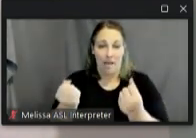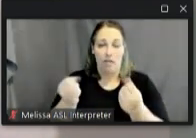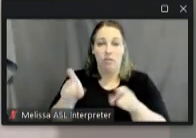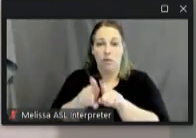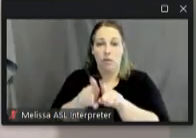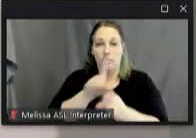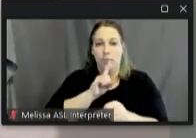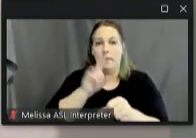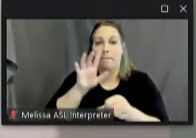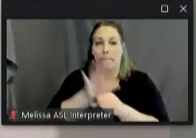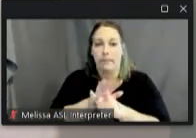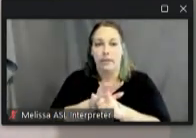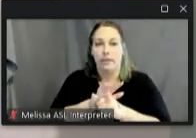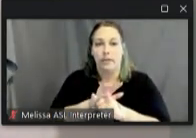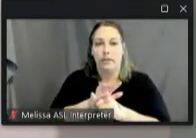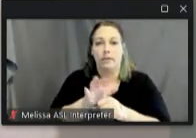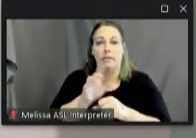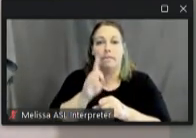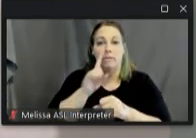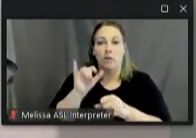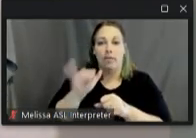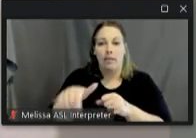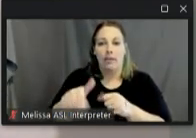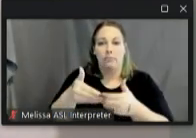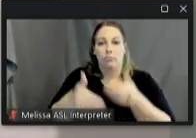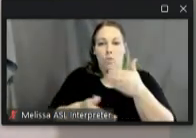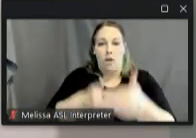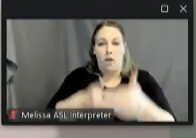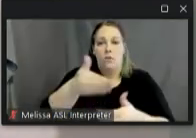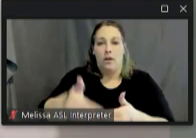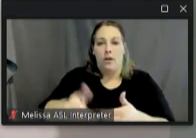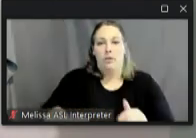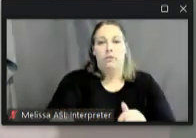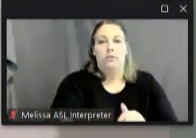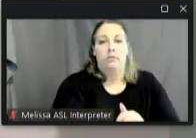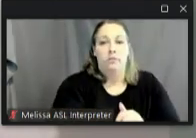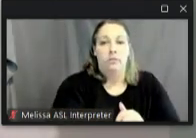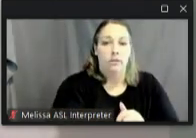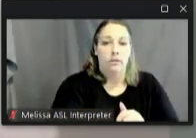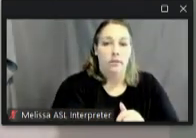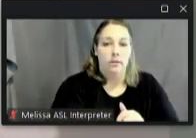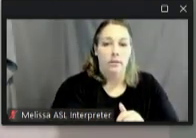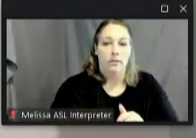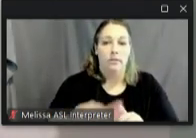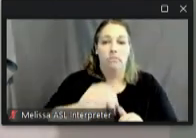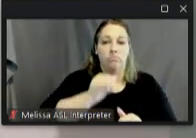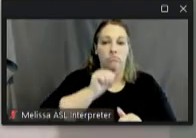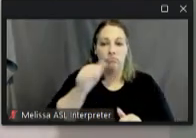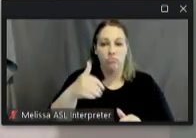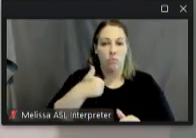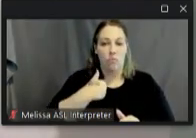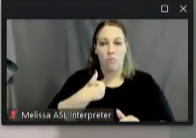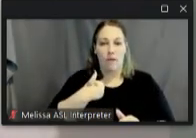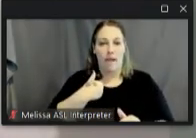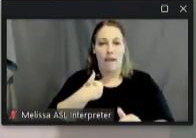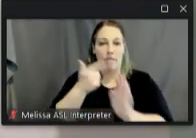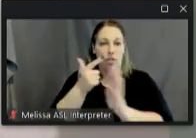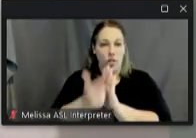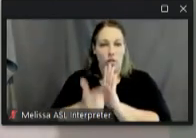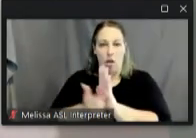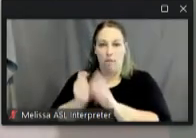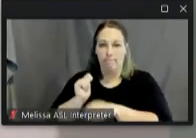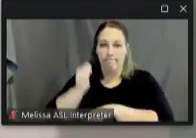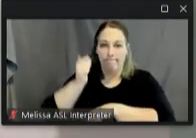a pesar de que no tenemos todavía una ley integral de educación sexual, Nuestro personal de